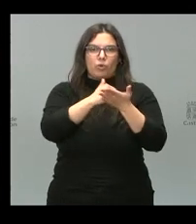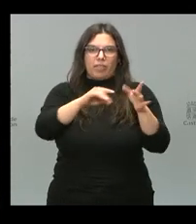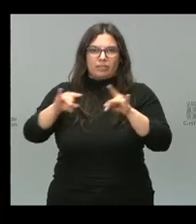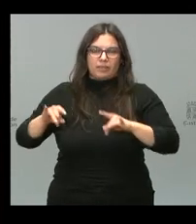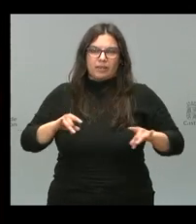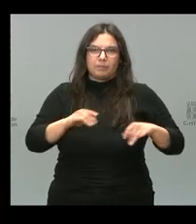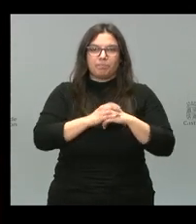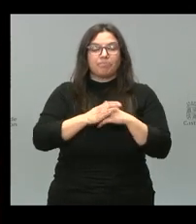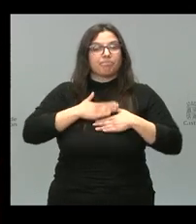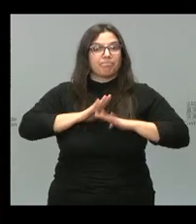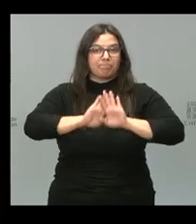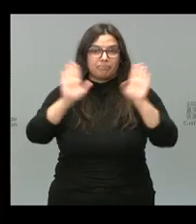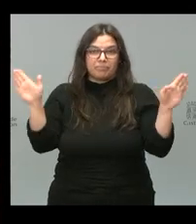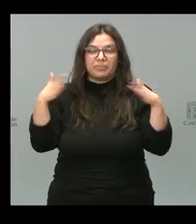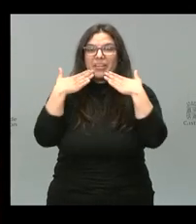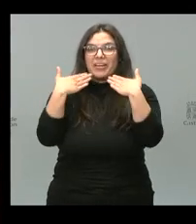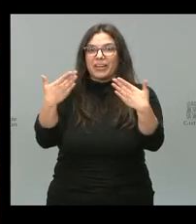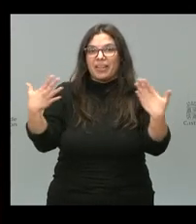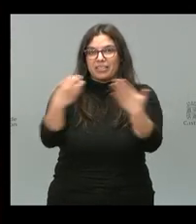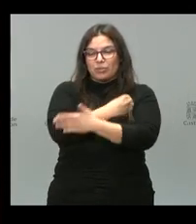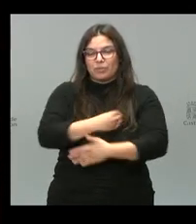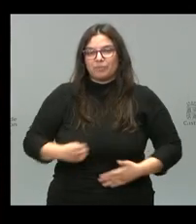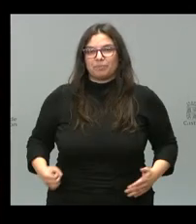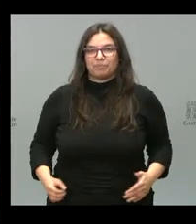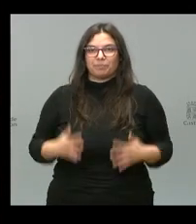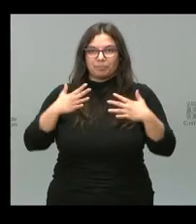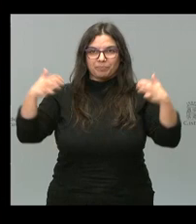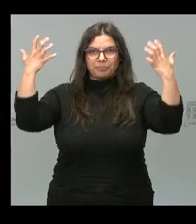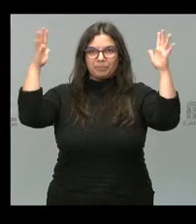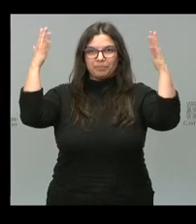y por mi parte nada más Muchísimas gracias a todos